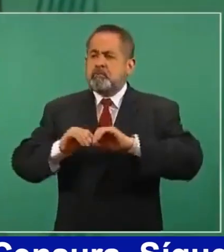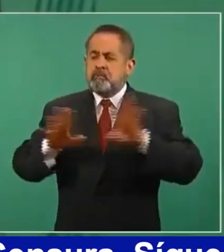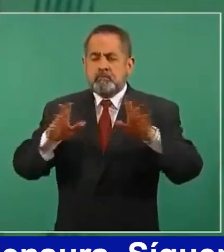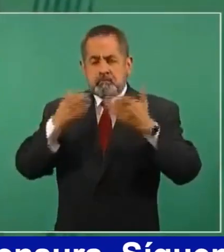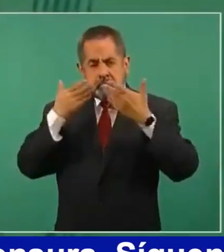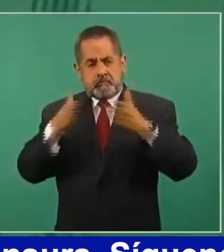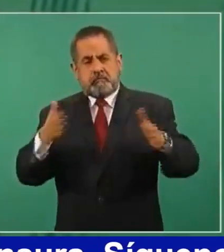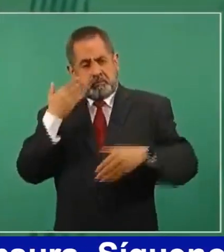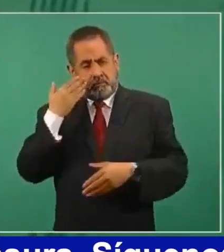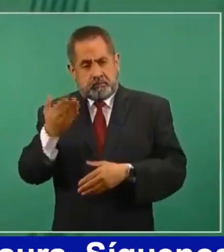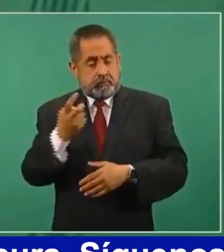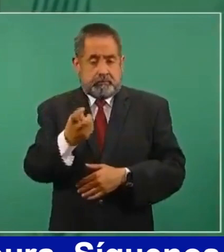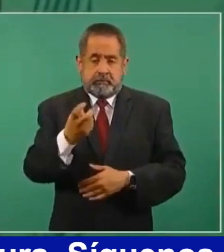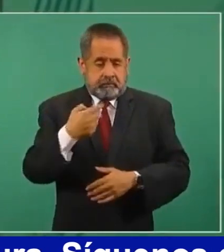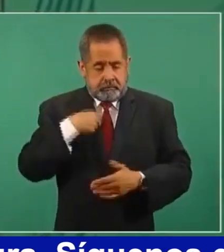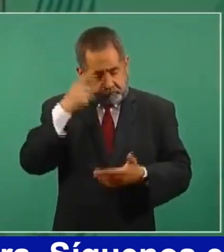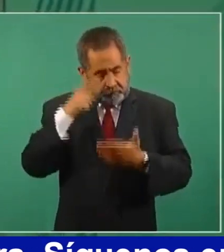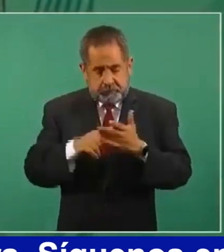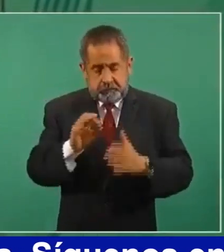sociedad,